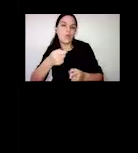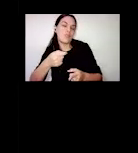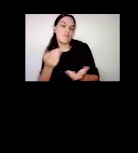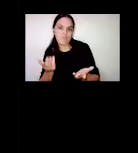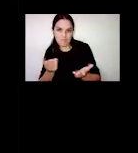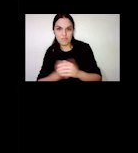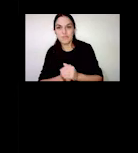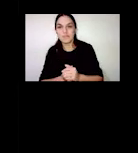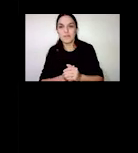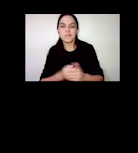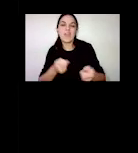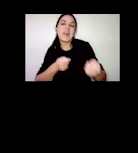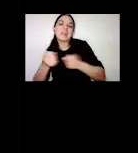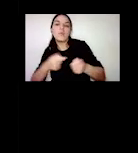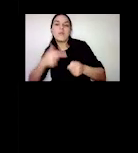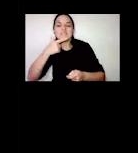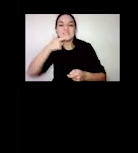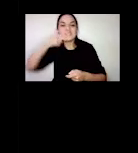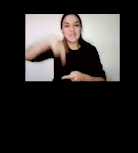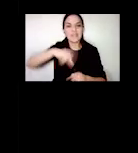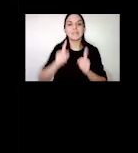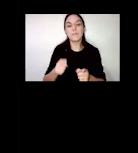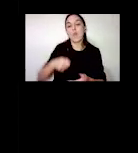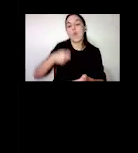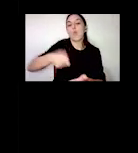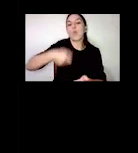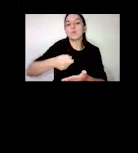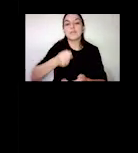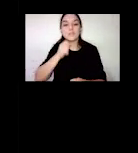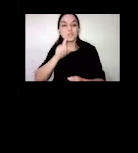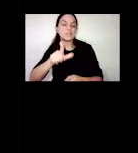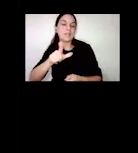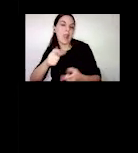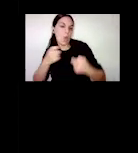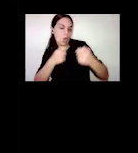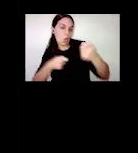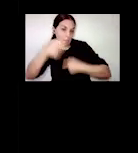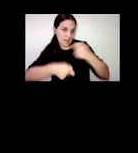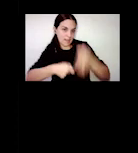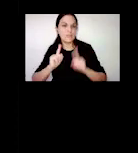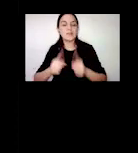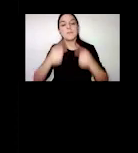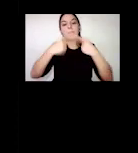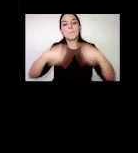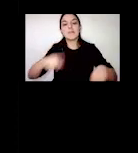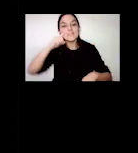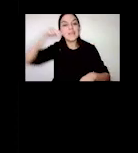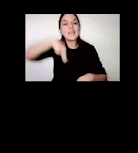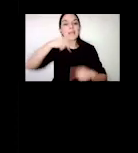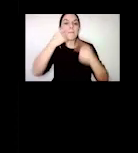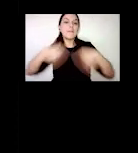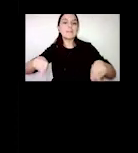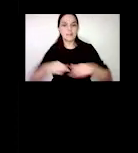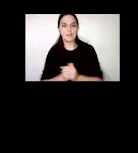la Nación, las cuotas sociales de las cooperativas, los bienes inmateriales. Cuando la ley habla